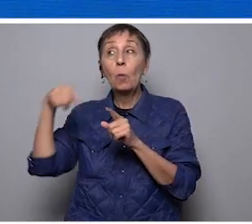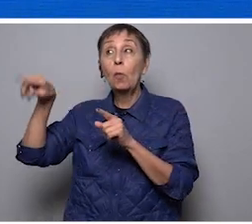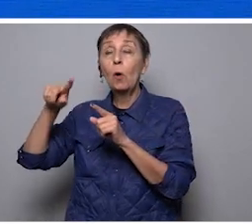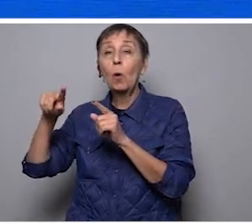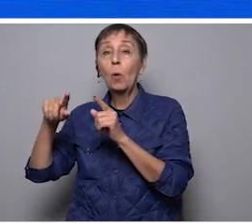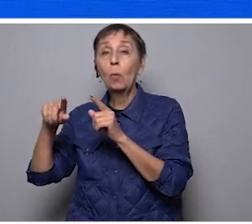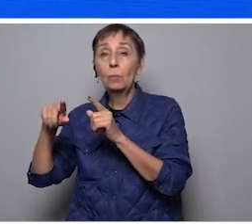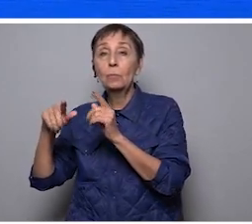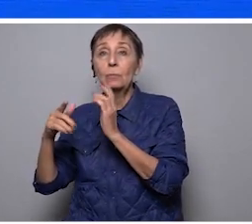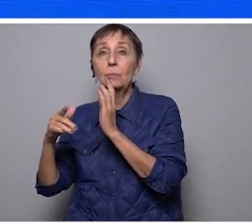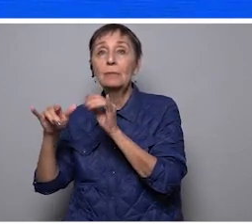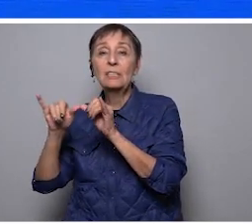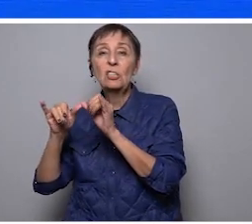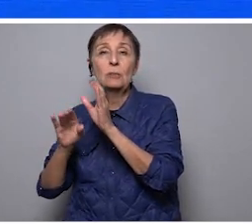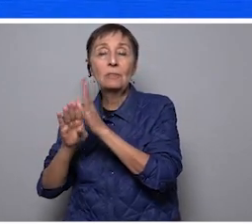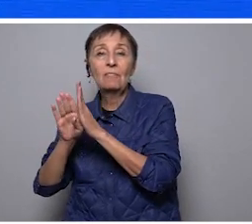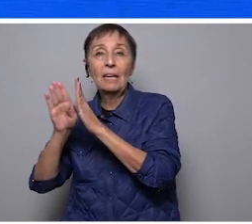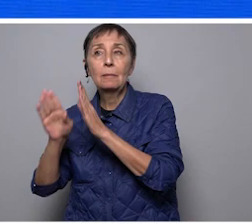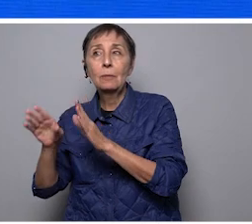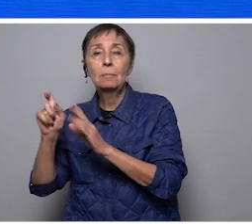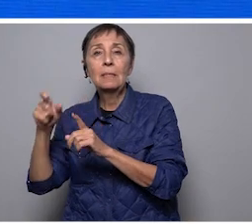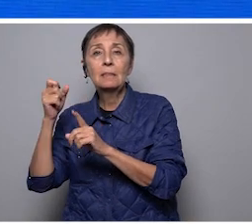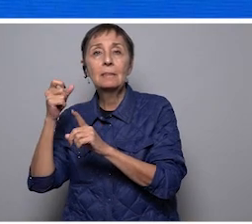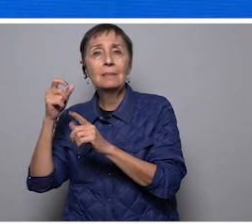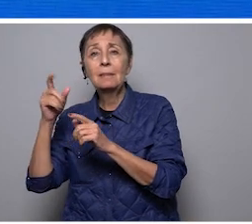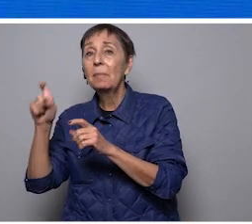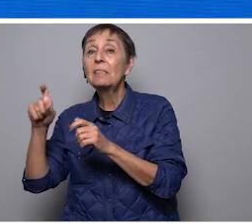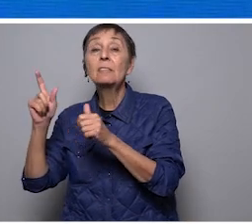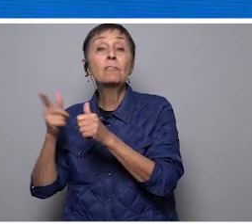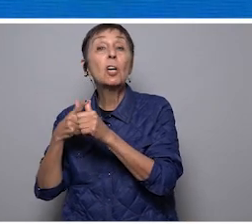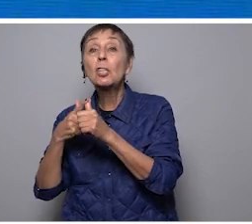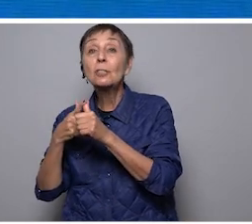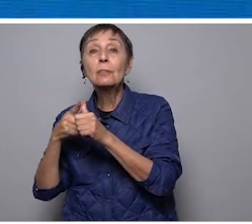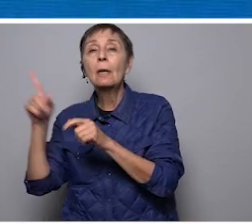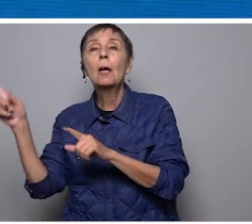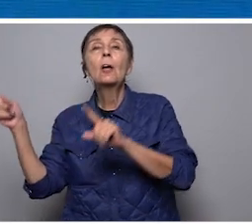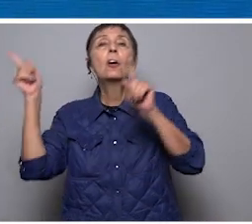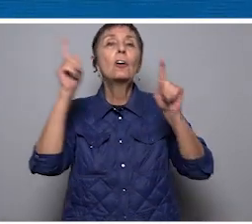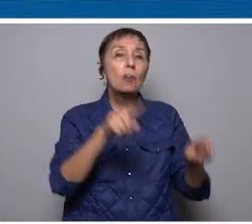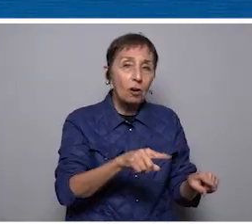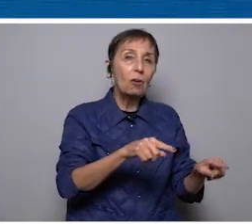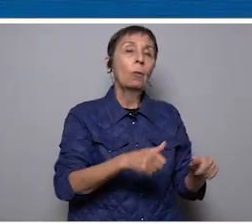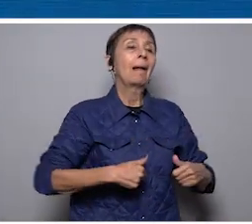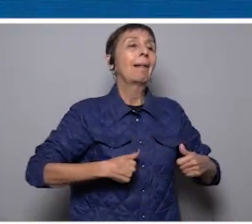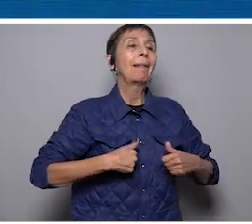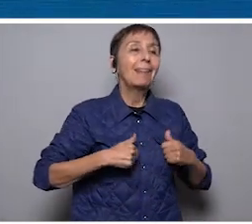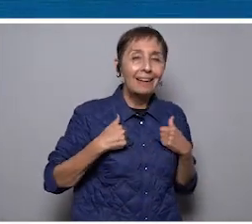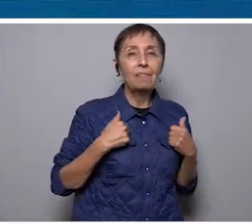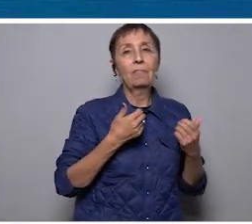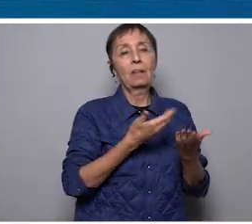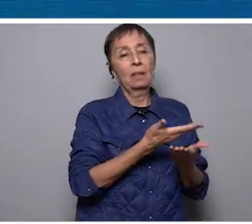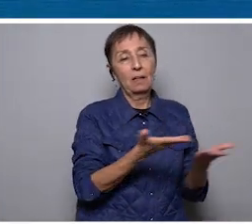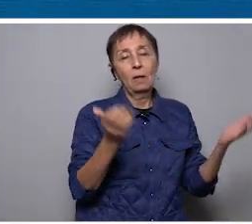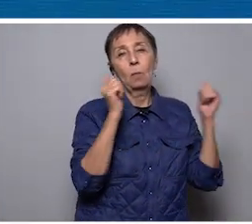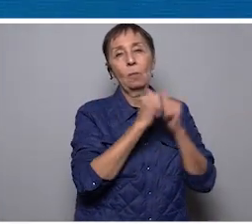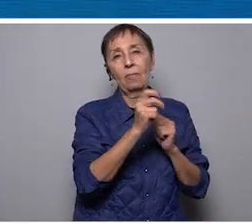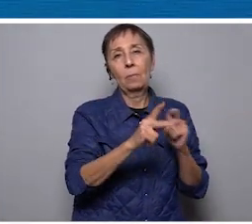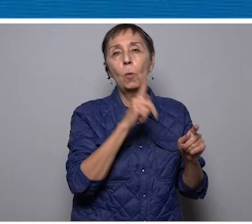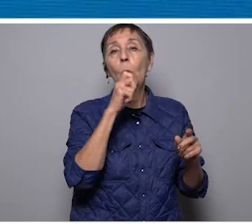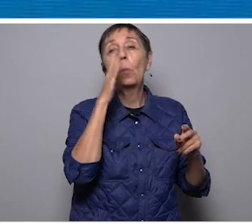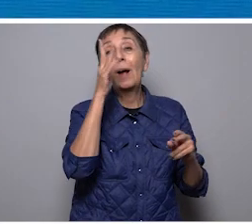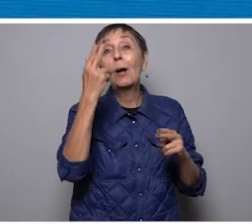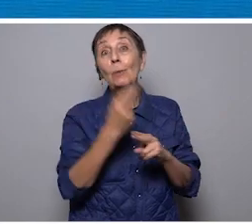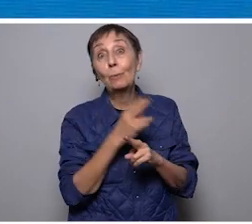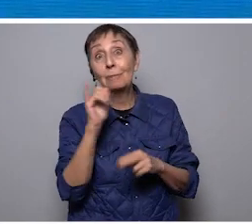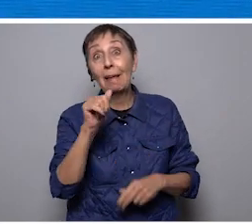convivir con los que usan el aplicativo solamente conviviendo con los que usan el aplicativo se acelera